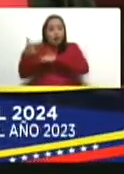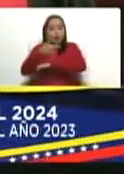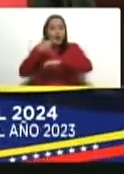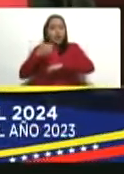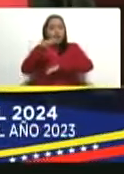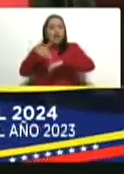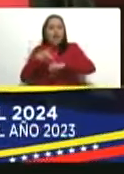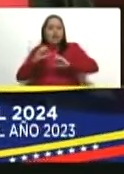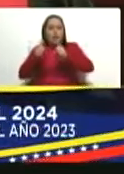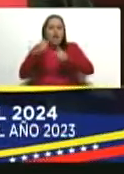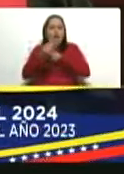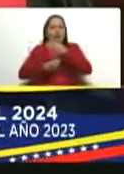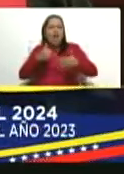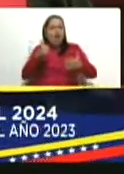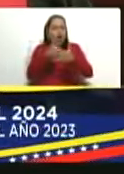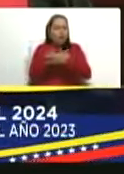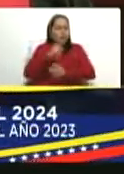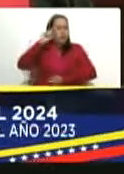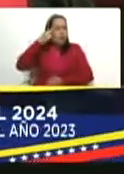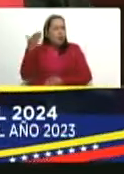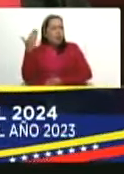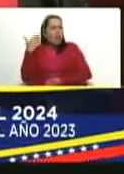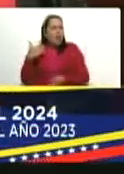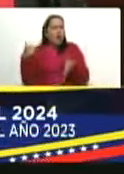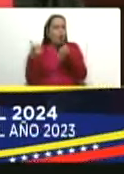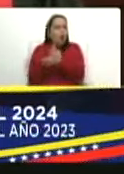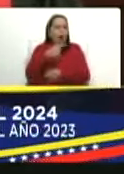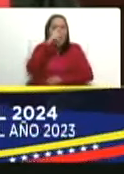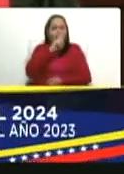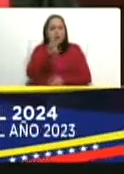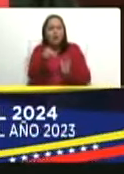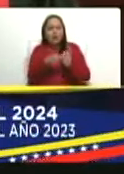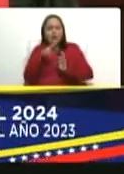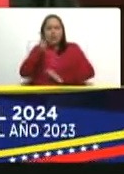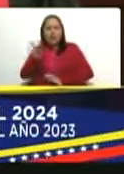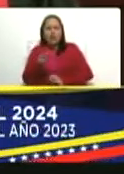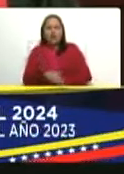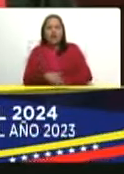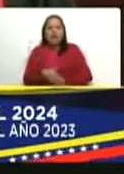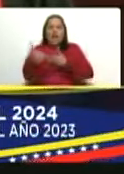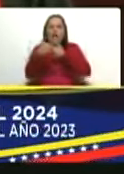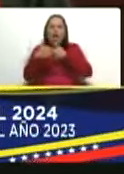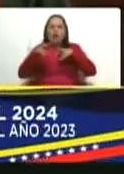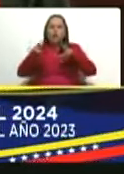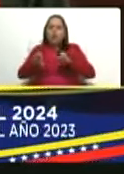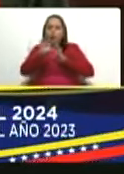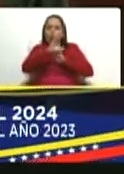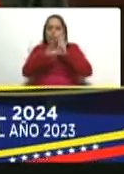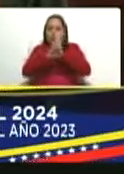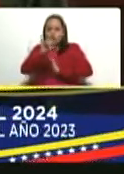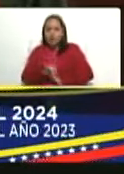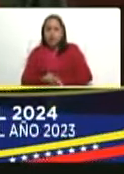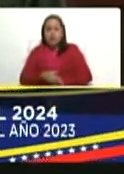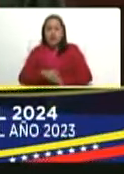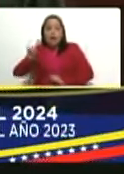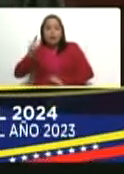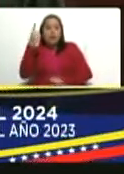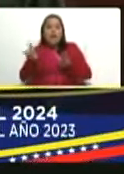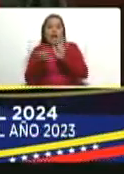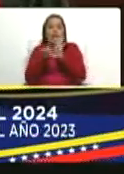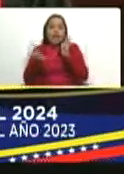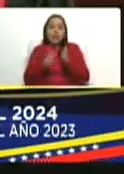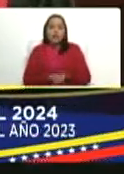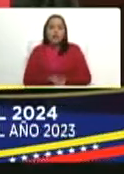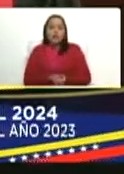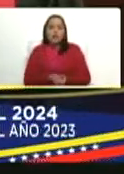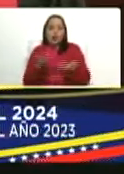golpistas. Recordemos el golpe de Estado del 2002 contra la nueva Constitución y la primera ley